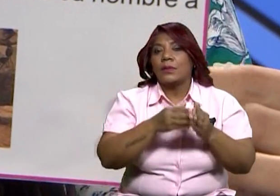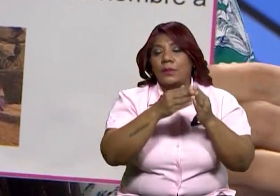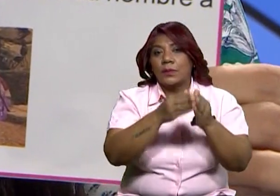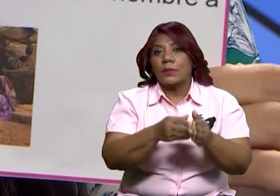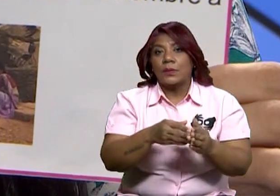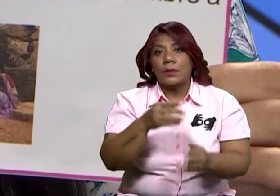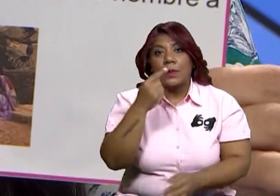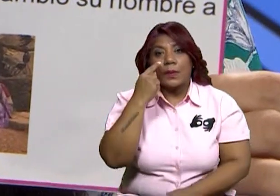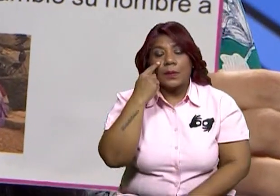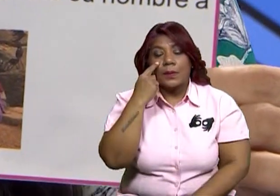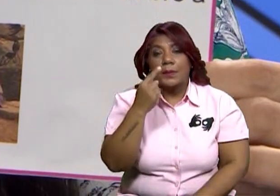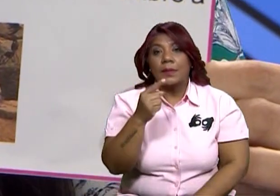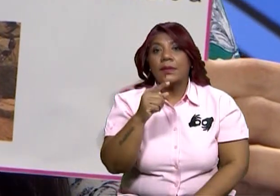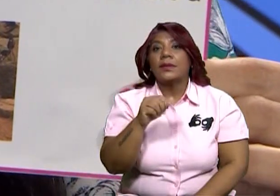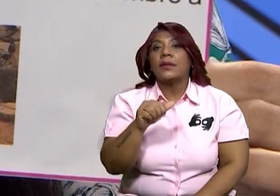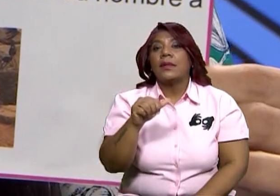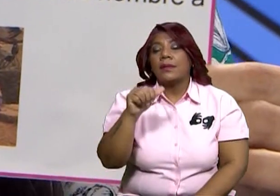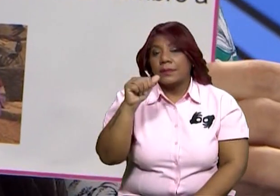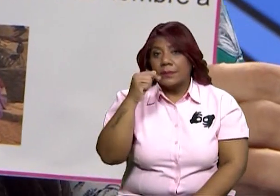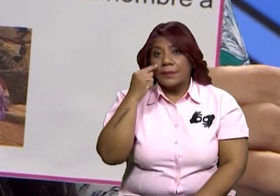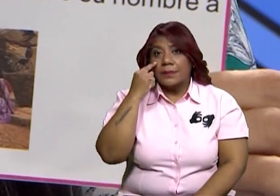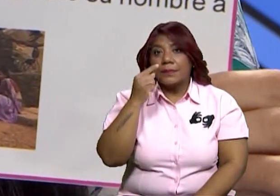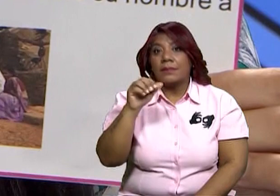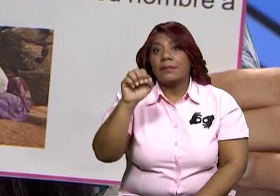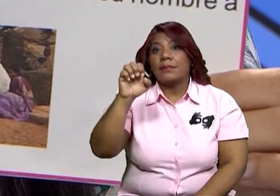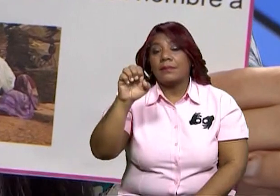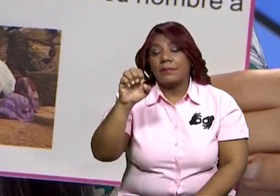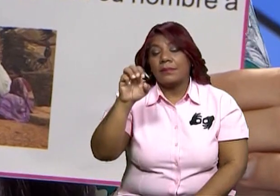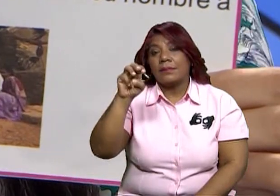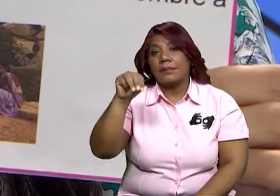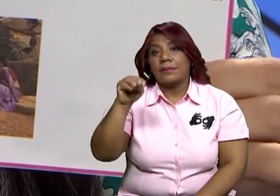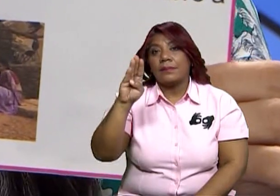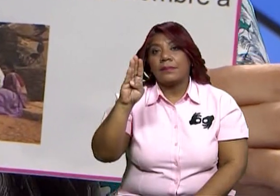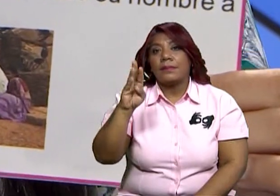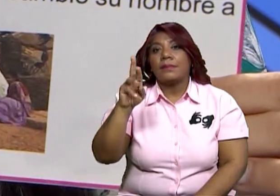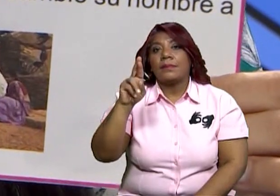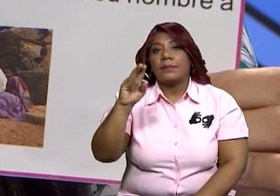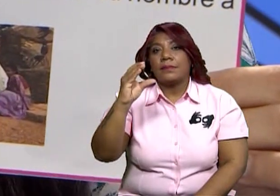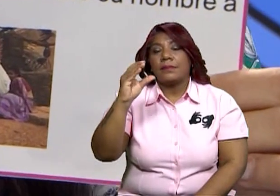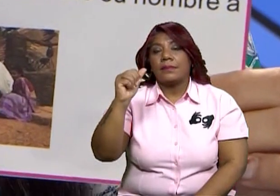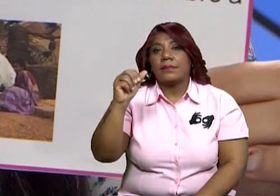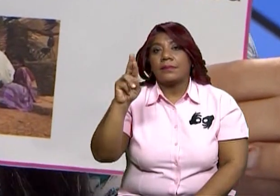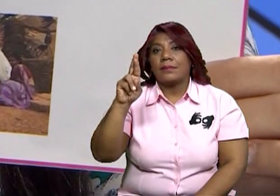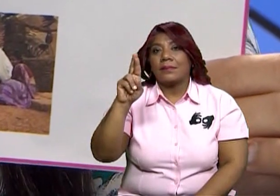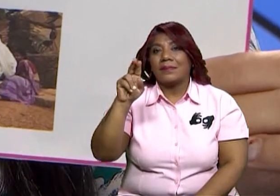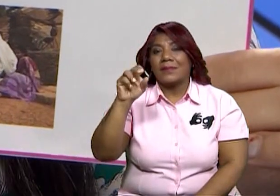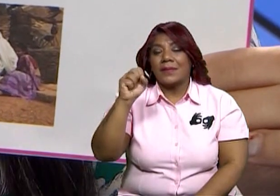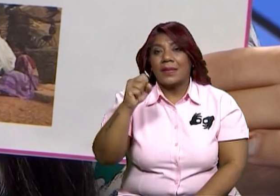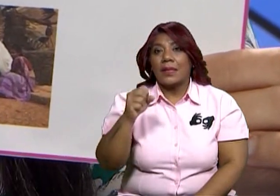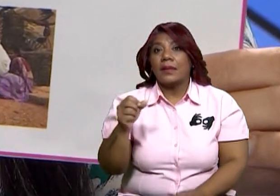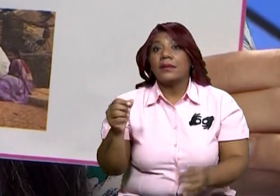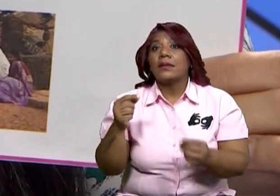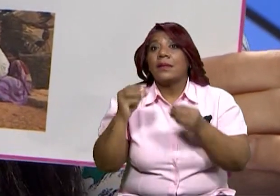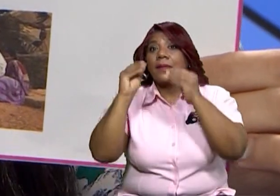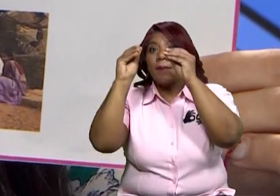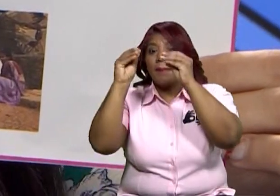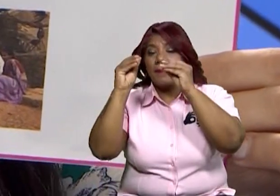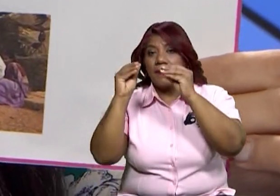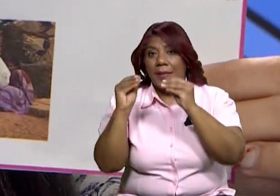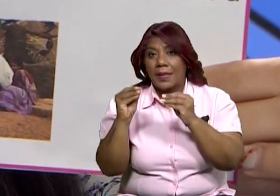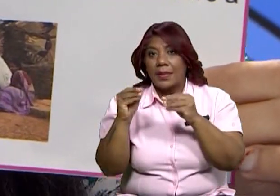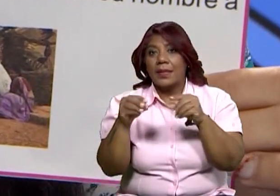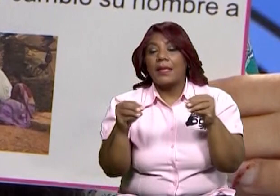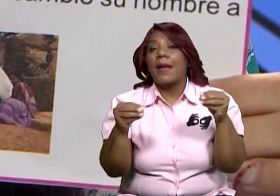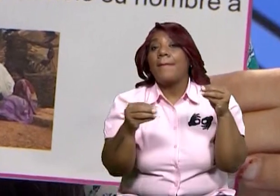es decir, irse en un viaje a Irlanda, donde ella empieza a estudiar magisterio y se une a una